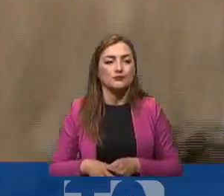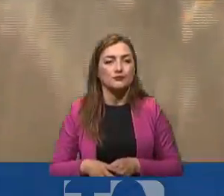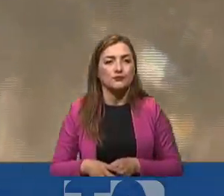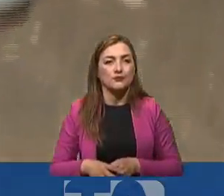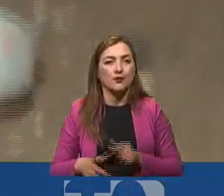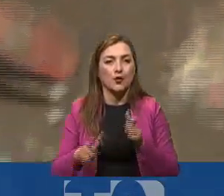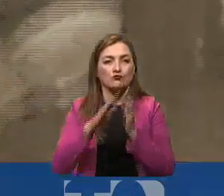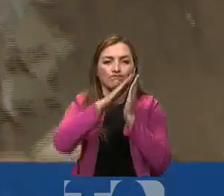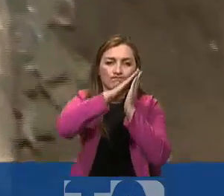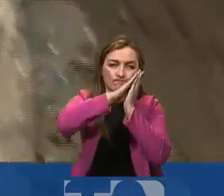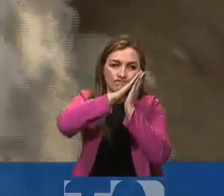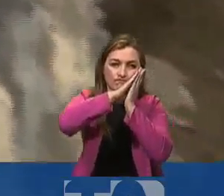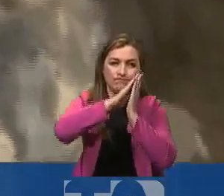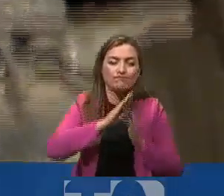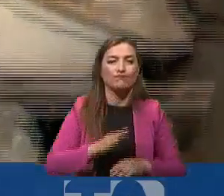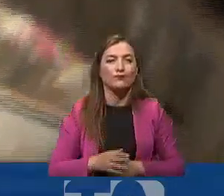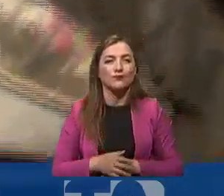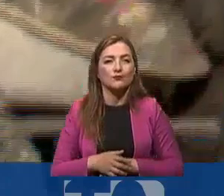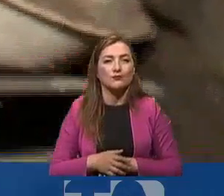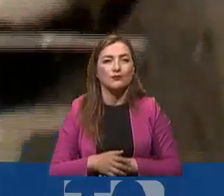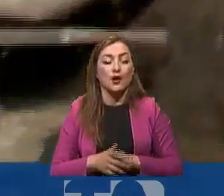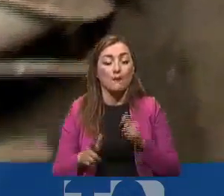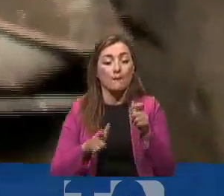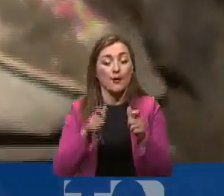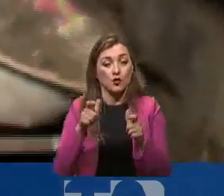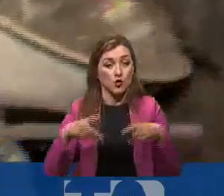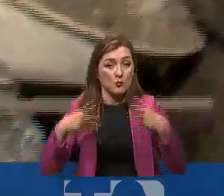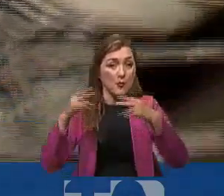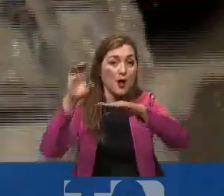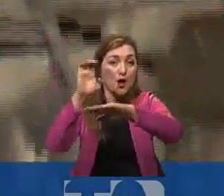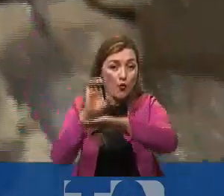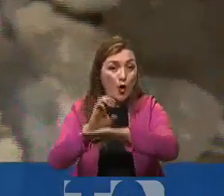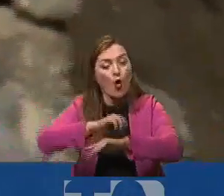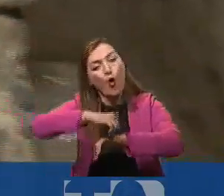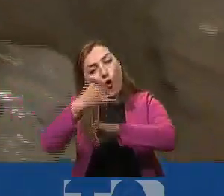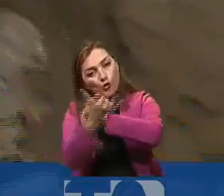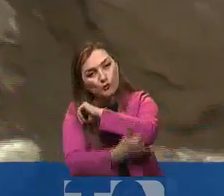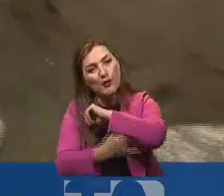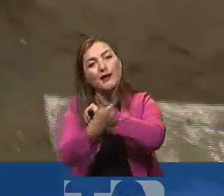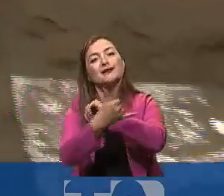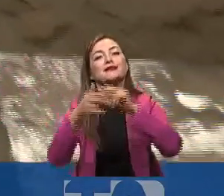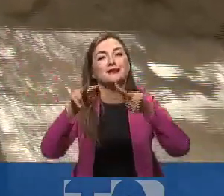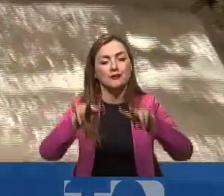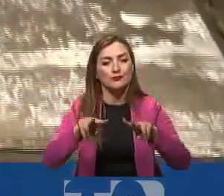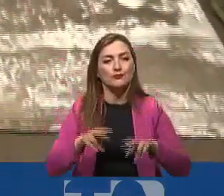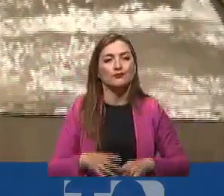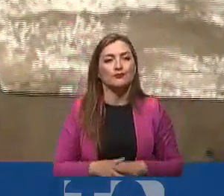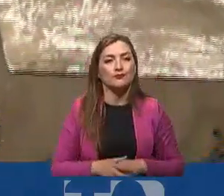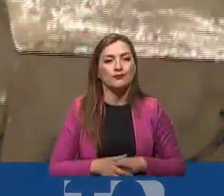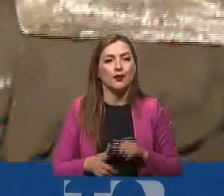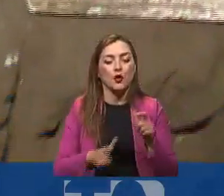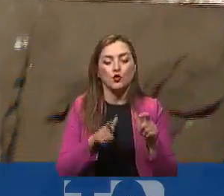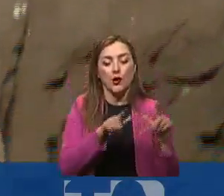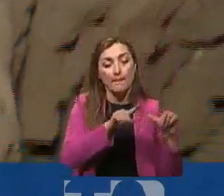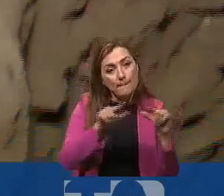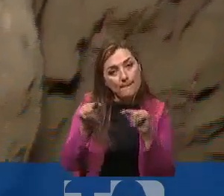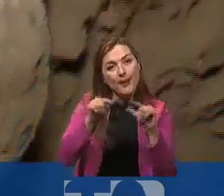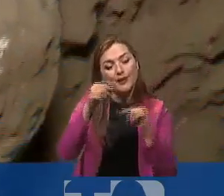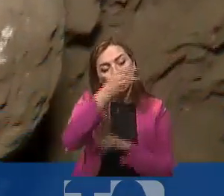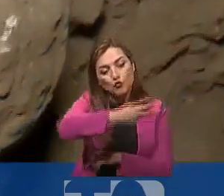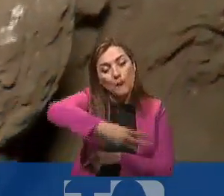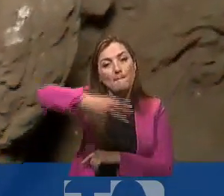donde pernoctan ciudadanos no solo nacionales, sino también extranjeros. Acá se encuentra Migración también haciendo un